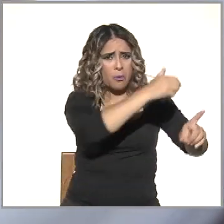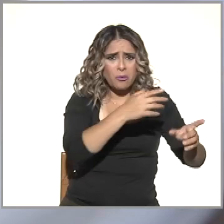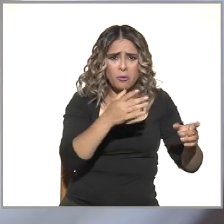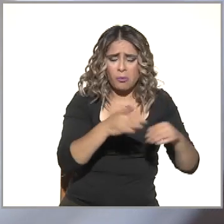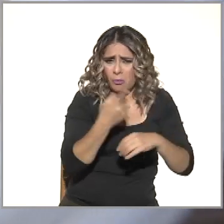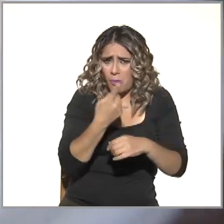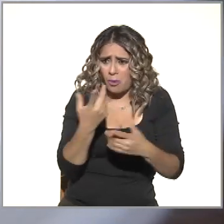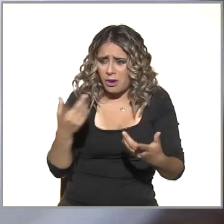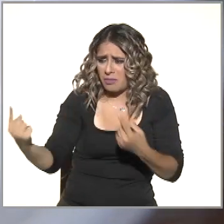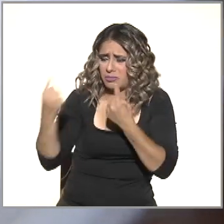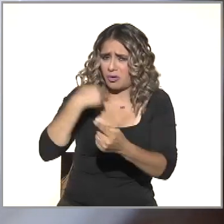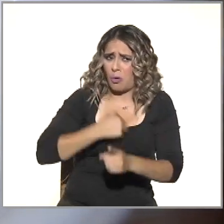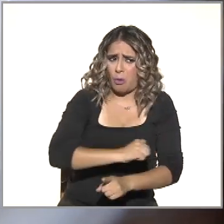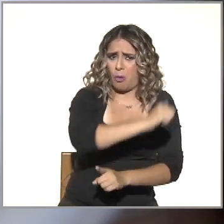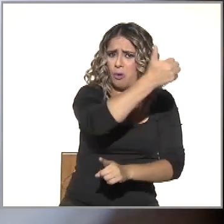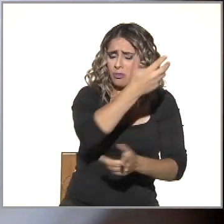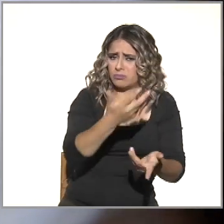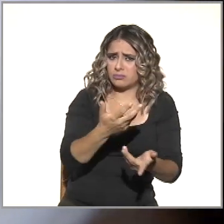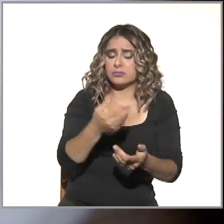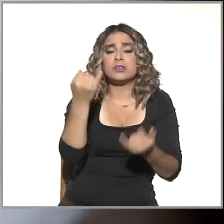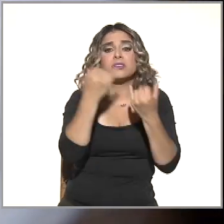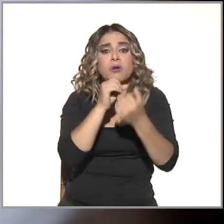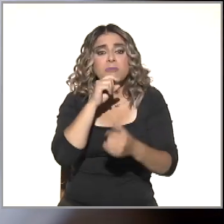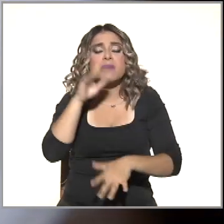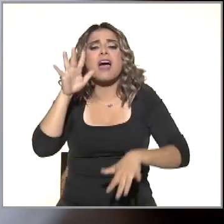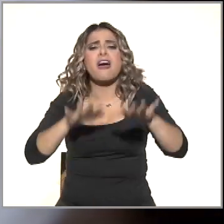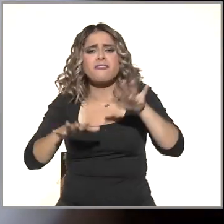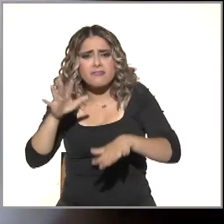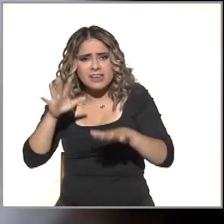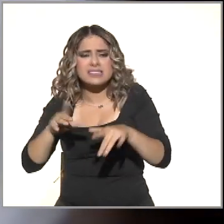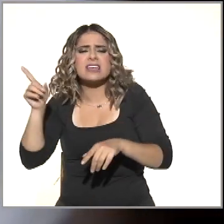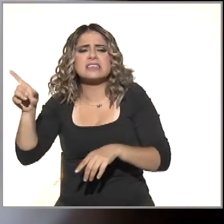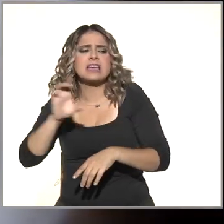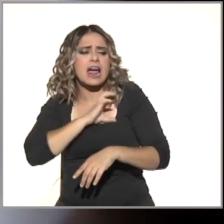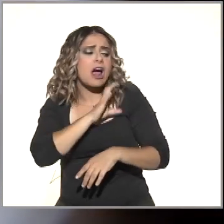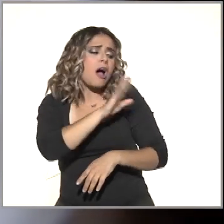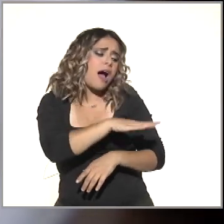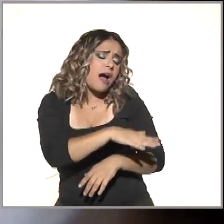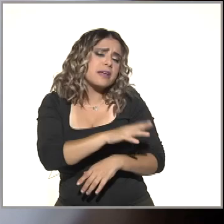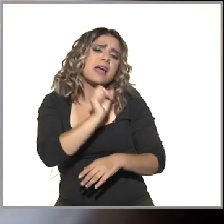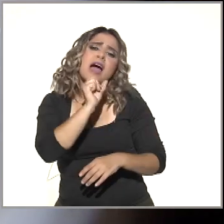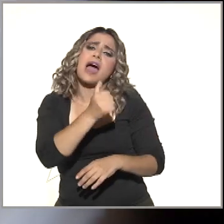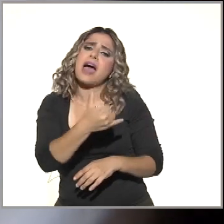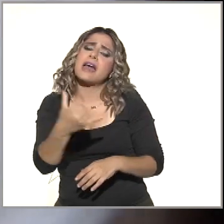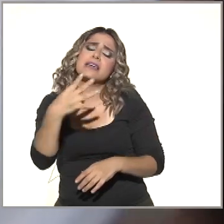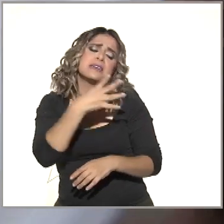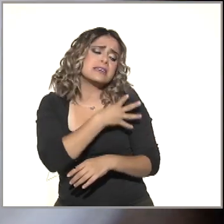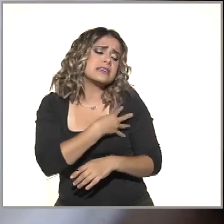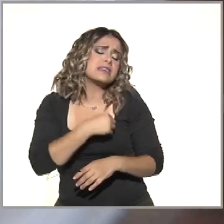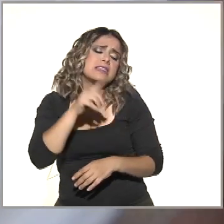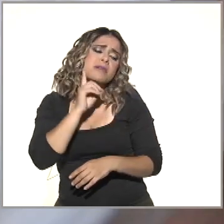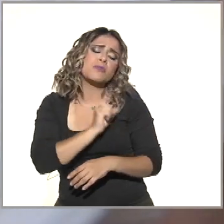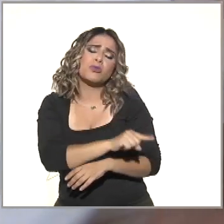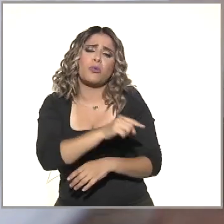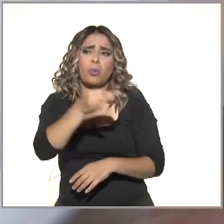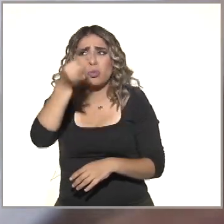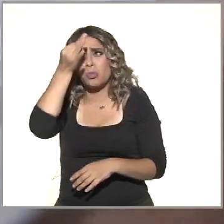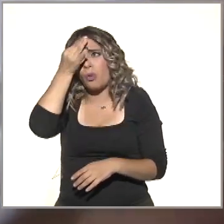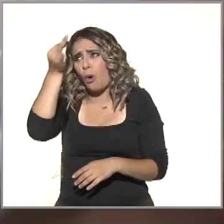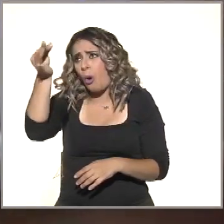grupo? También usaba tonos cariñosos. Por ejemplo, a mí me decía, ay, hijita, qué